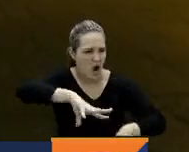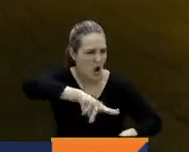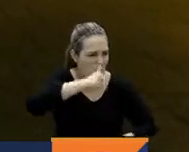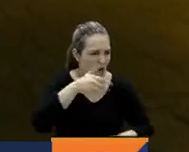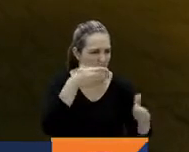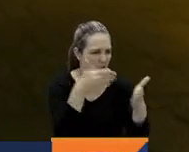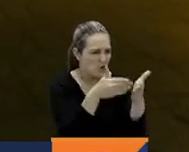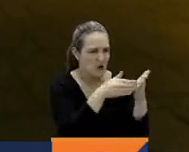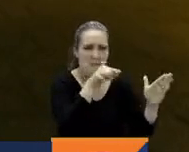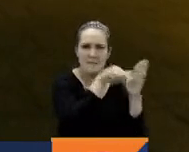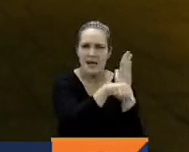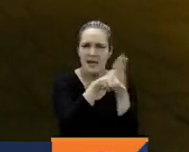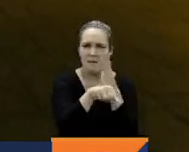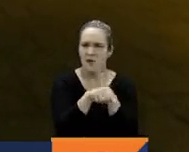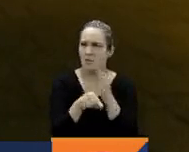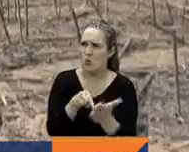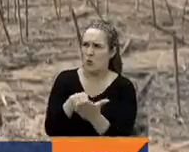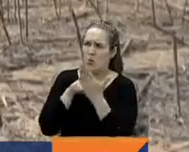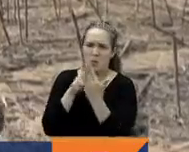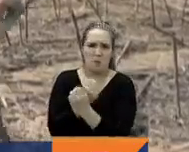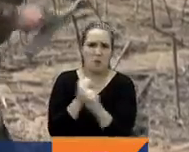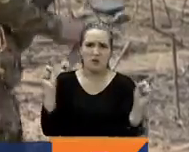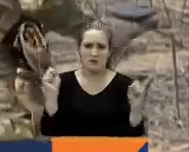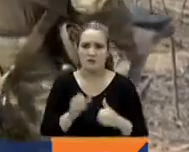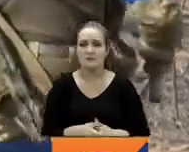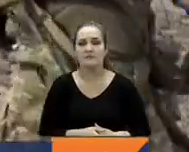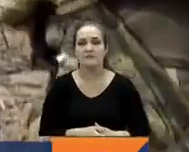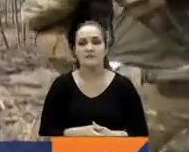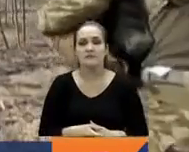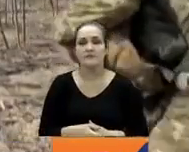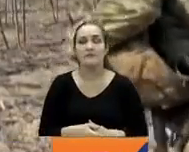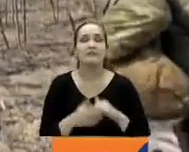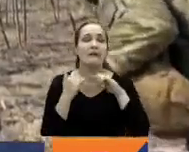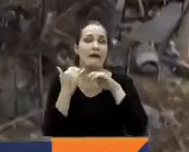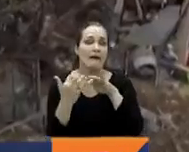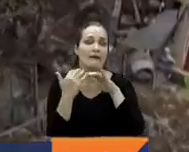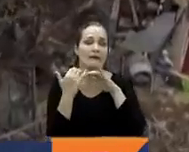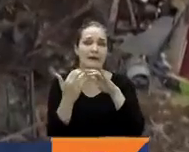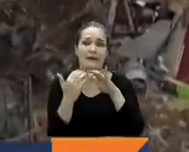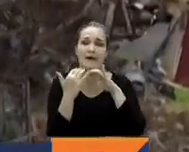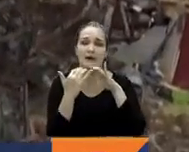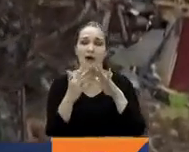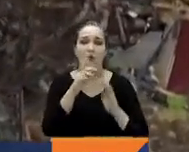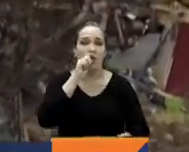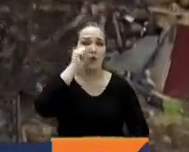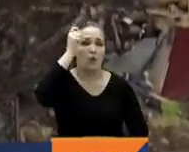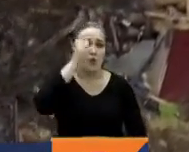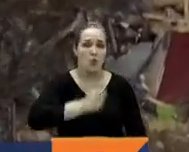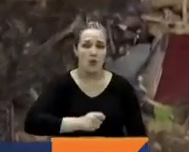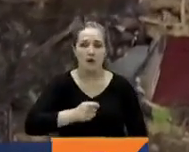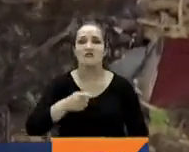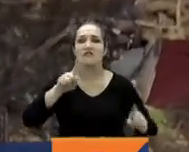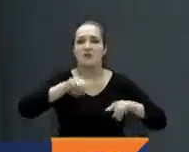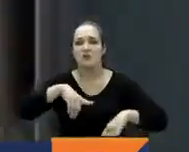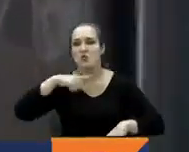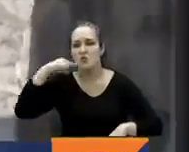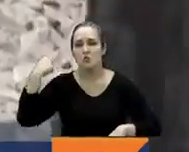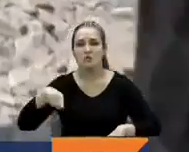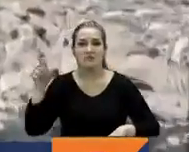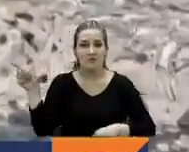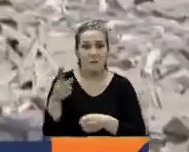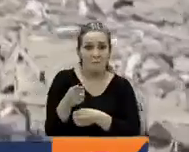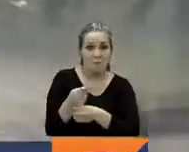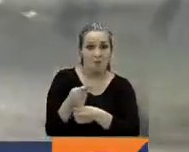tratan de matar, como quimeras infernales. Entre tanto, la guerra sigue moldeando a Ucrania y desfigura sus ciudades. La irreconocible